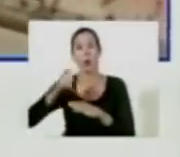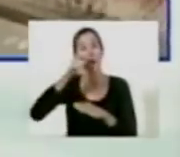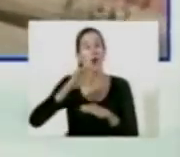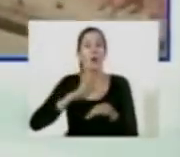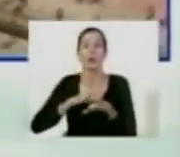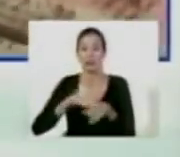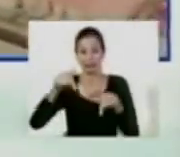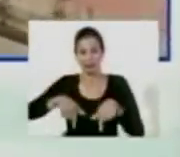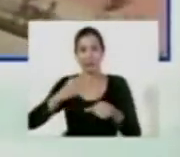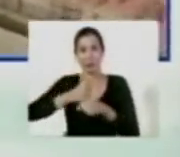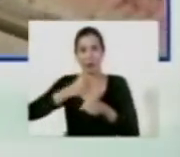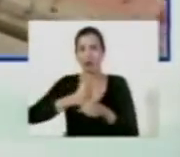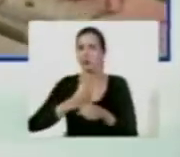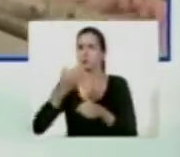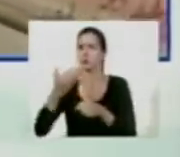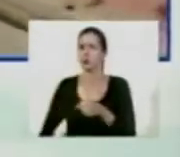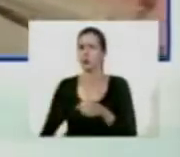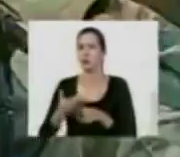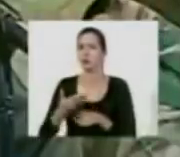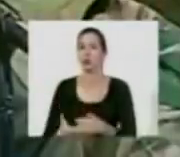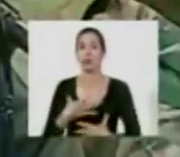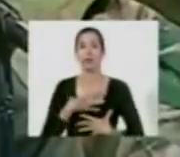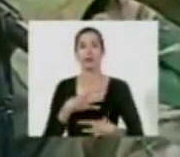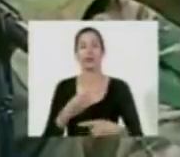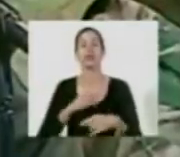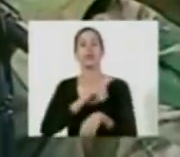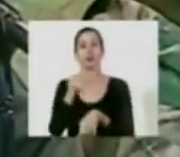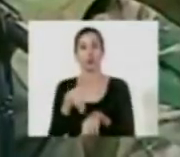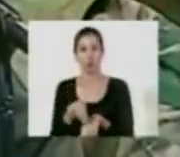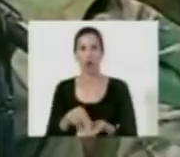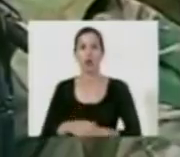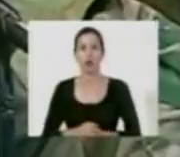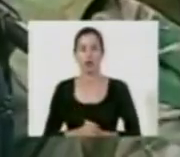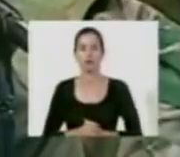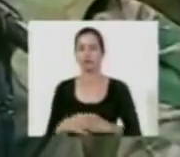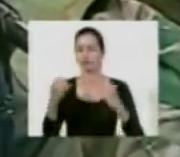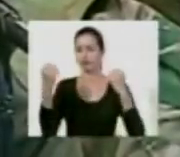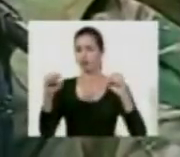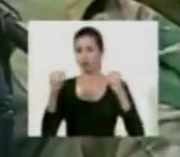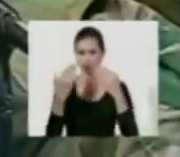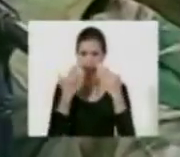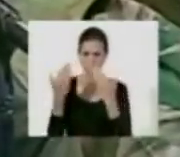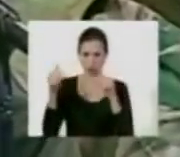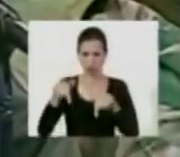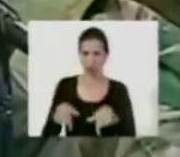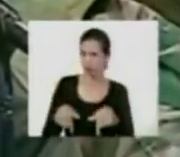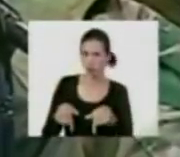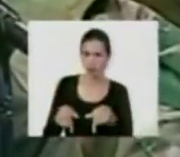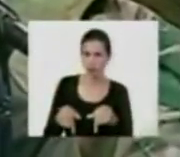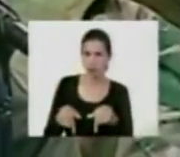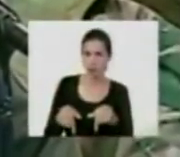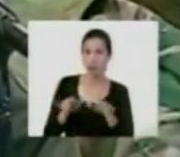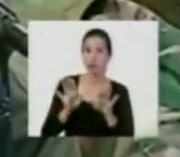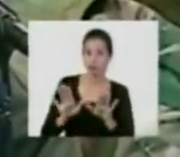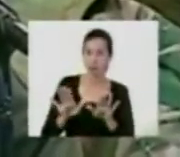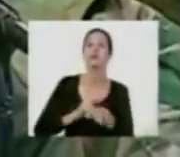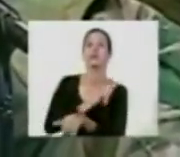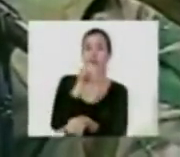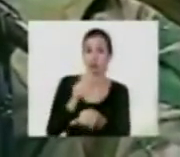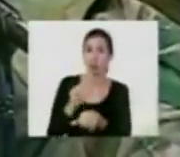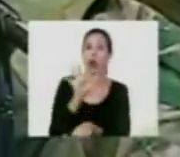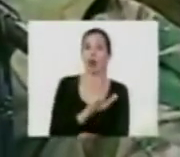de incumbencia nacional, y por eso el ejercicio que usted ordenó tiene carácter nacional.